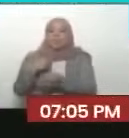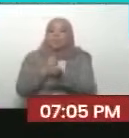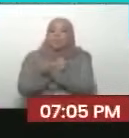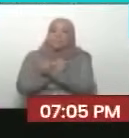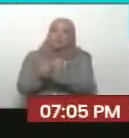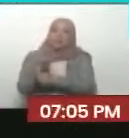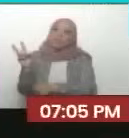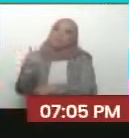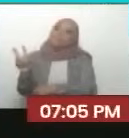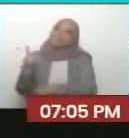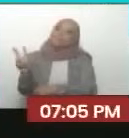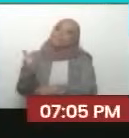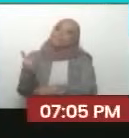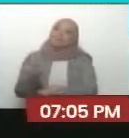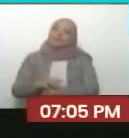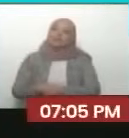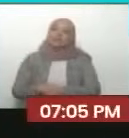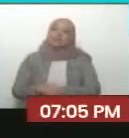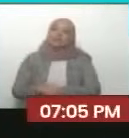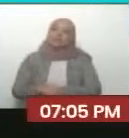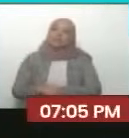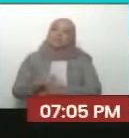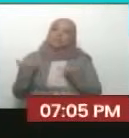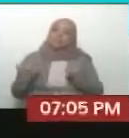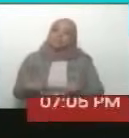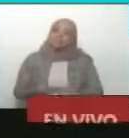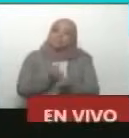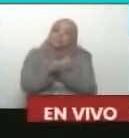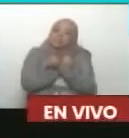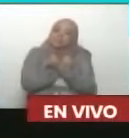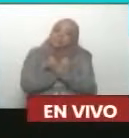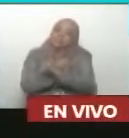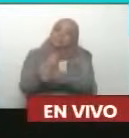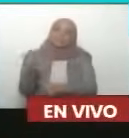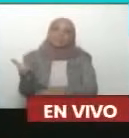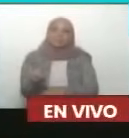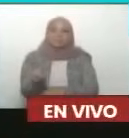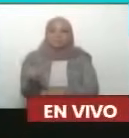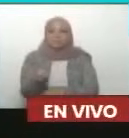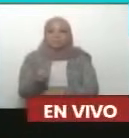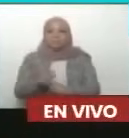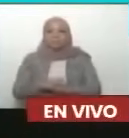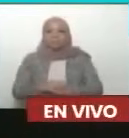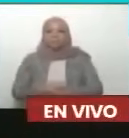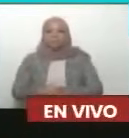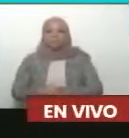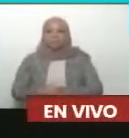a Venezuela, cada vez amando más a Venezuela.